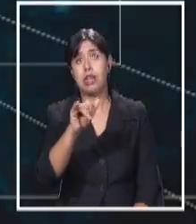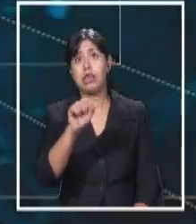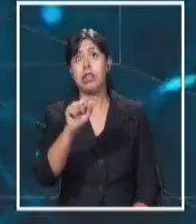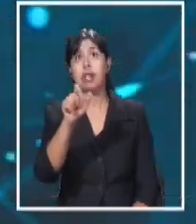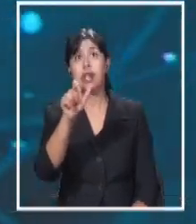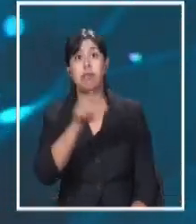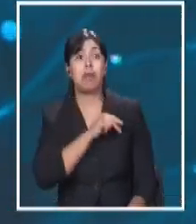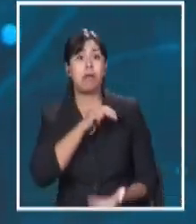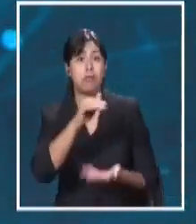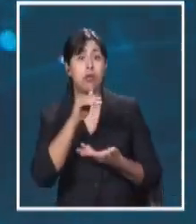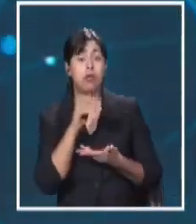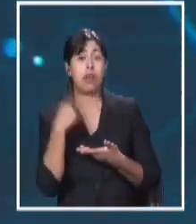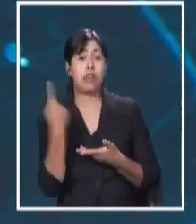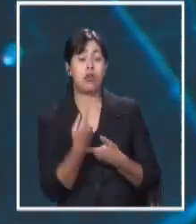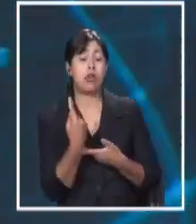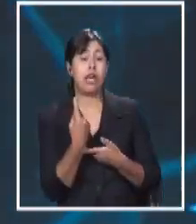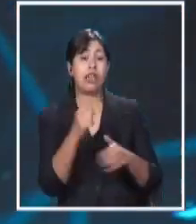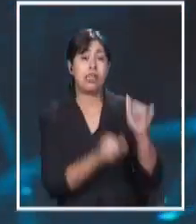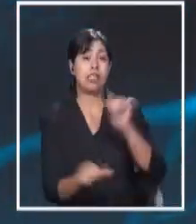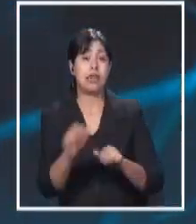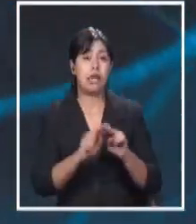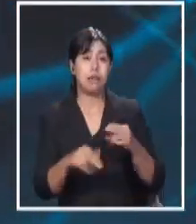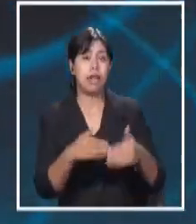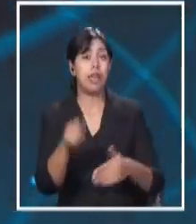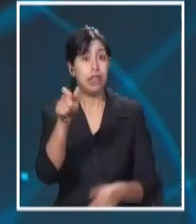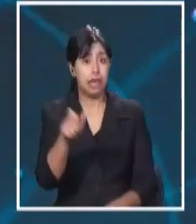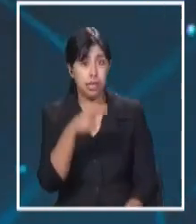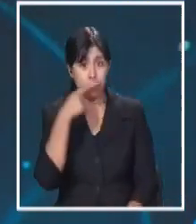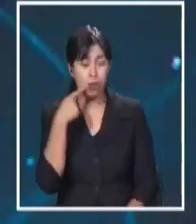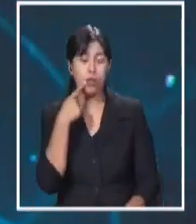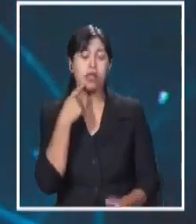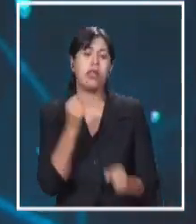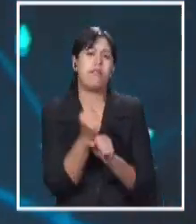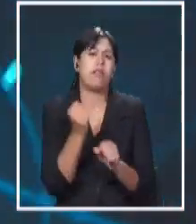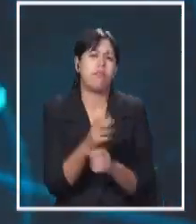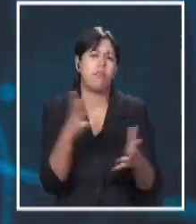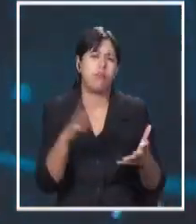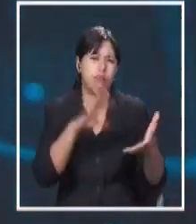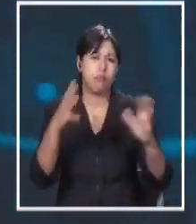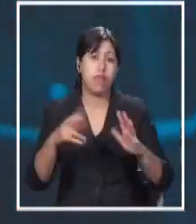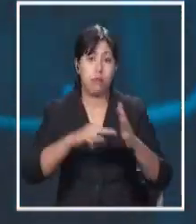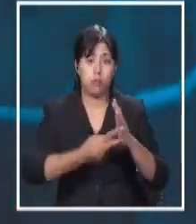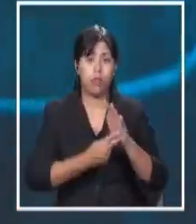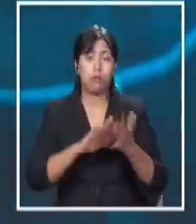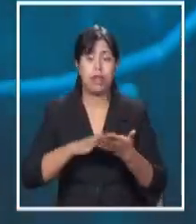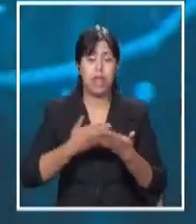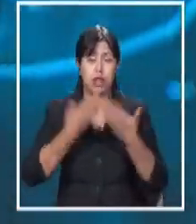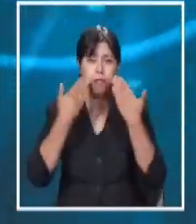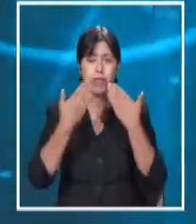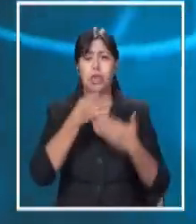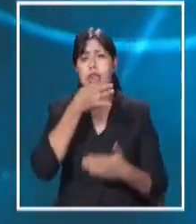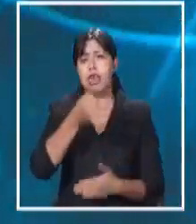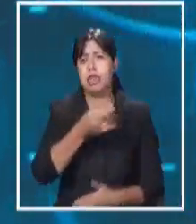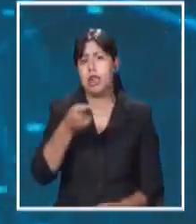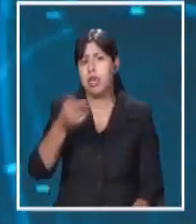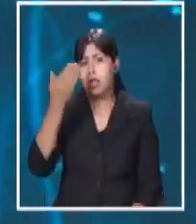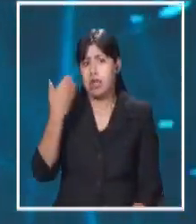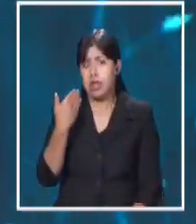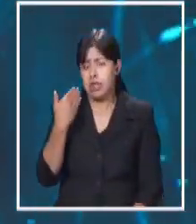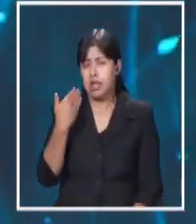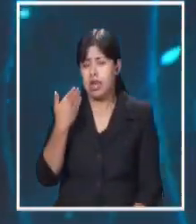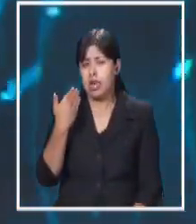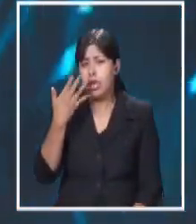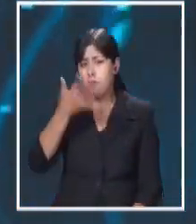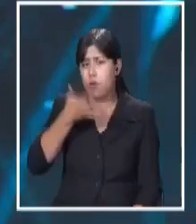Aplicadas recientemente, decía, él trabaja mucho globalmente con problemas de salud mental y decía en una conferencia hace un par de semanas, el